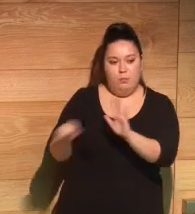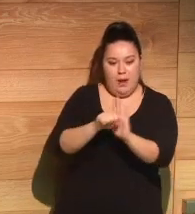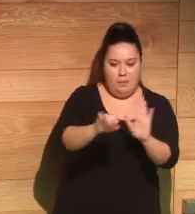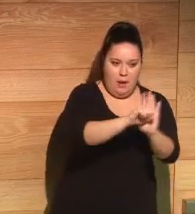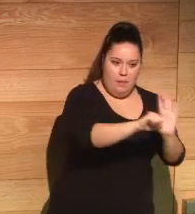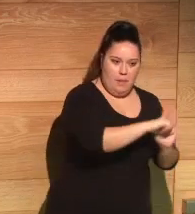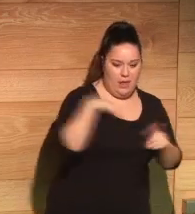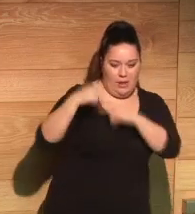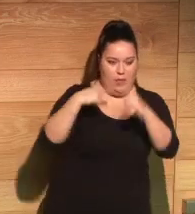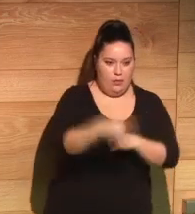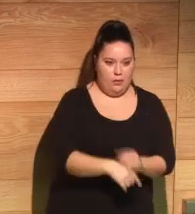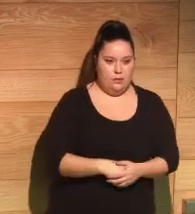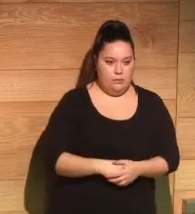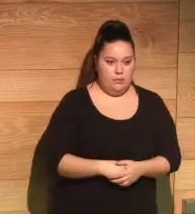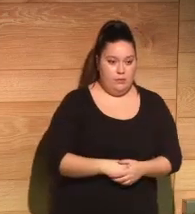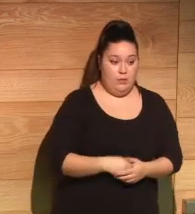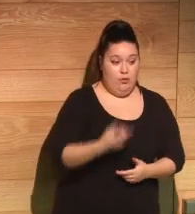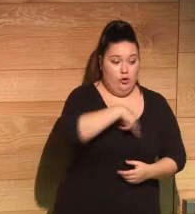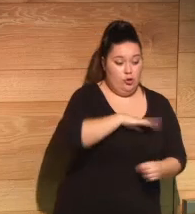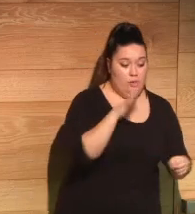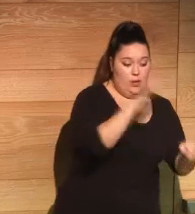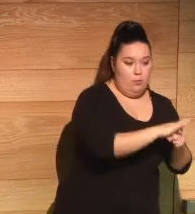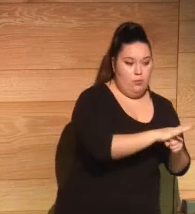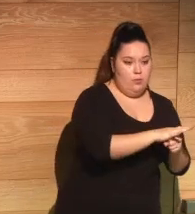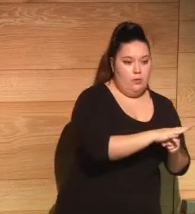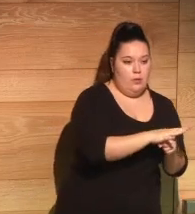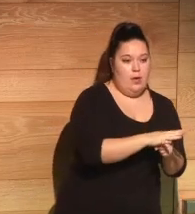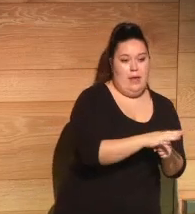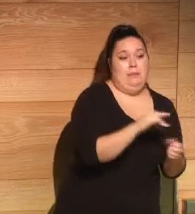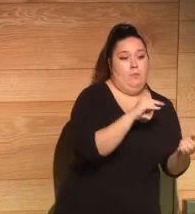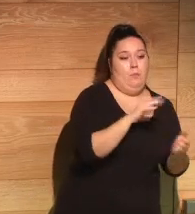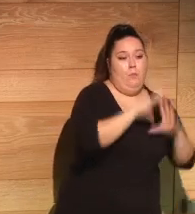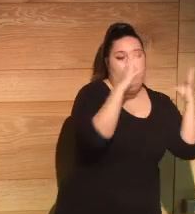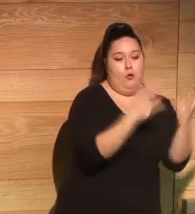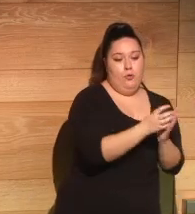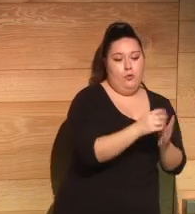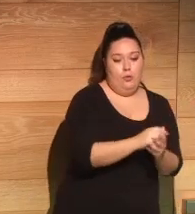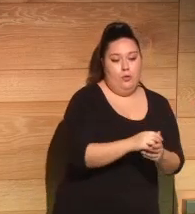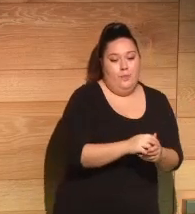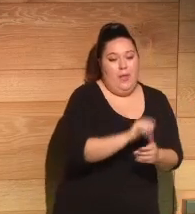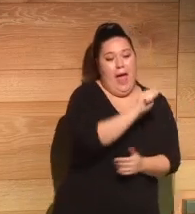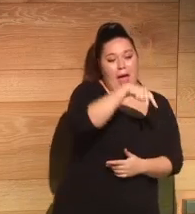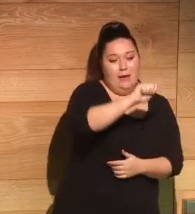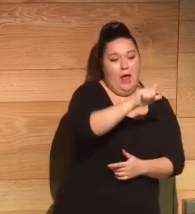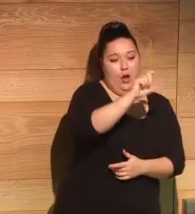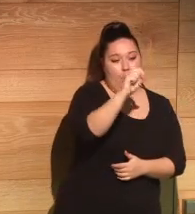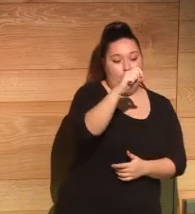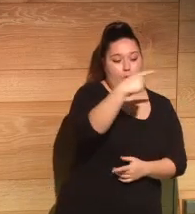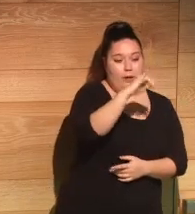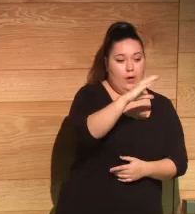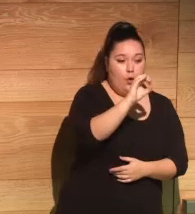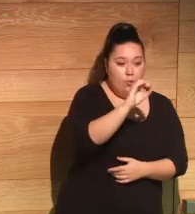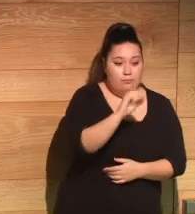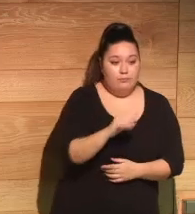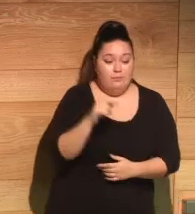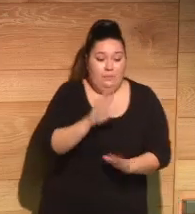la generación tapón somos los que añoramos el mundo analógico. El perteneciente a la generación millennial, digamos, es el que tiene una vida,